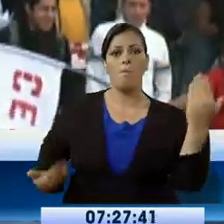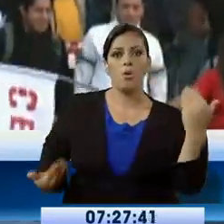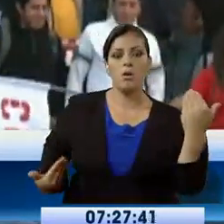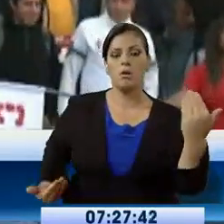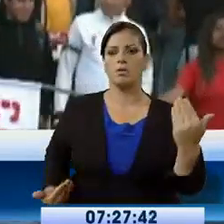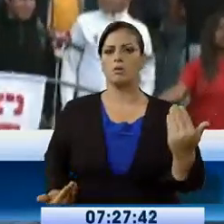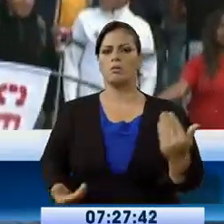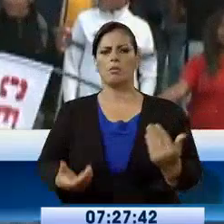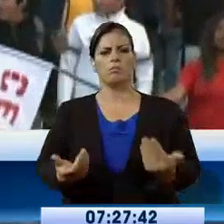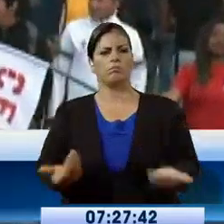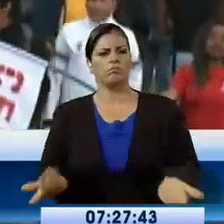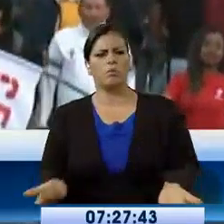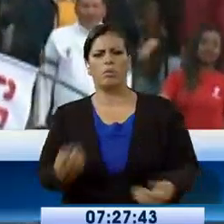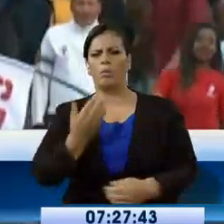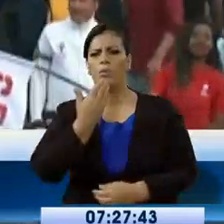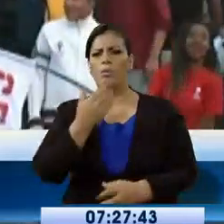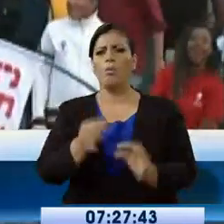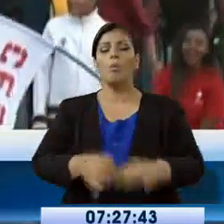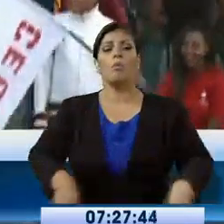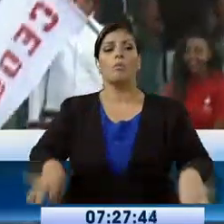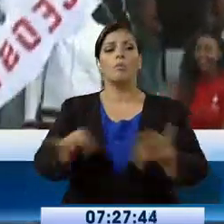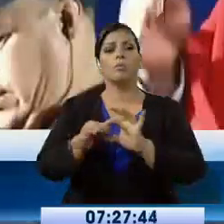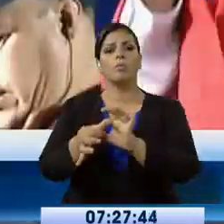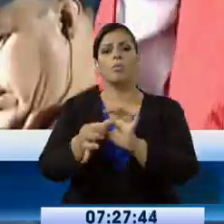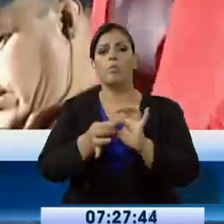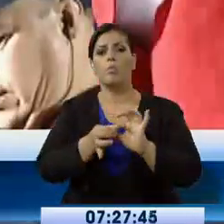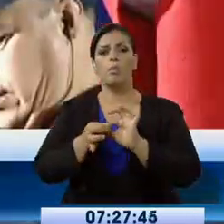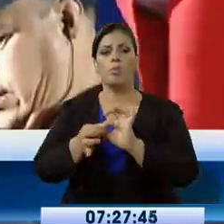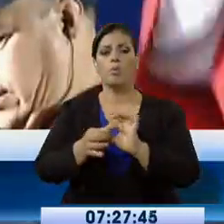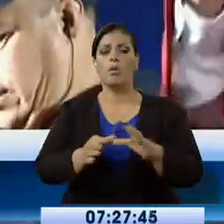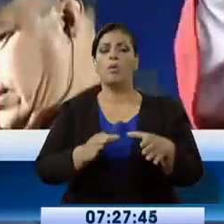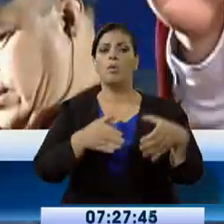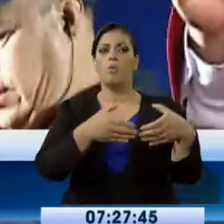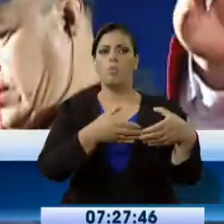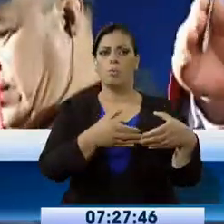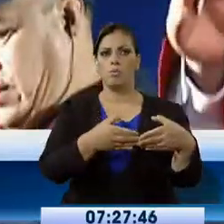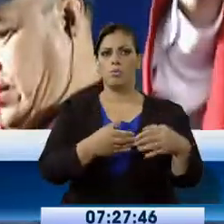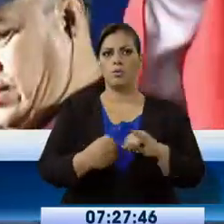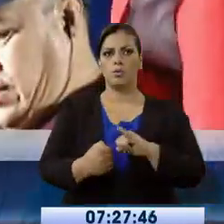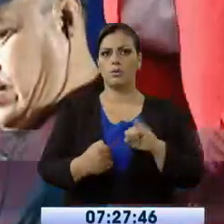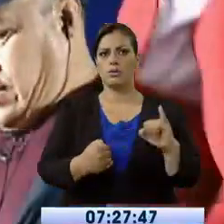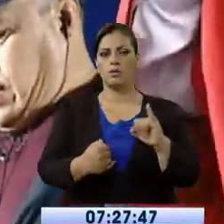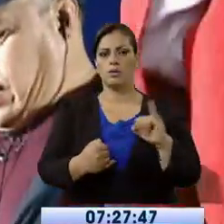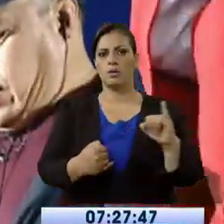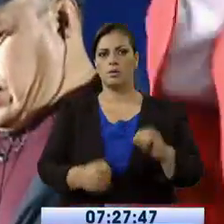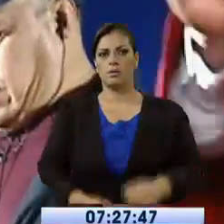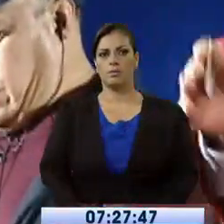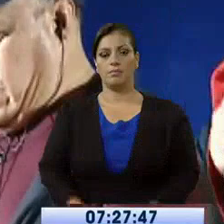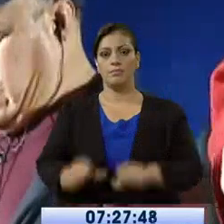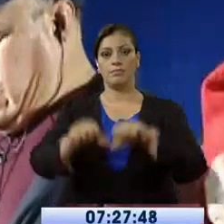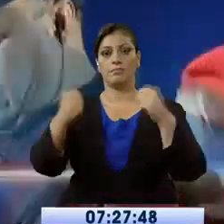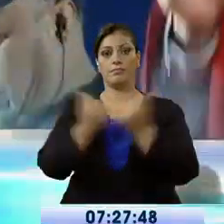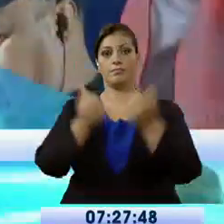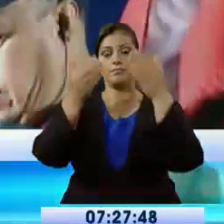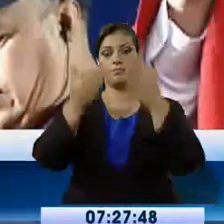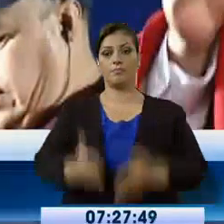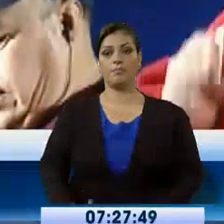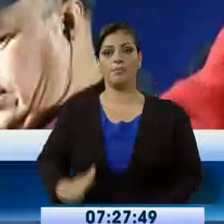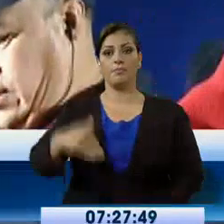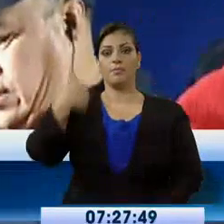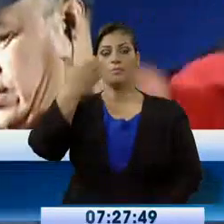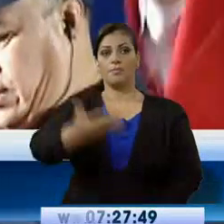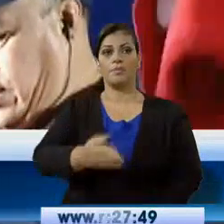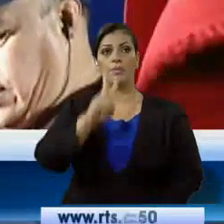a la necesidad de la unidad del sector de izquierda. Los asambleístas del próximo periodo